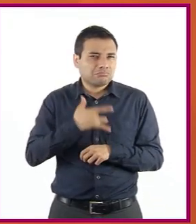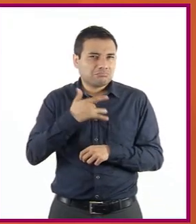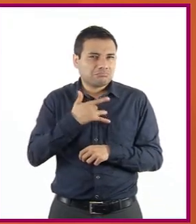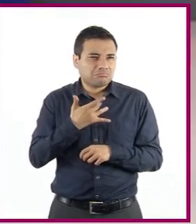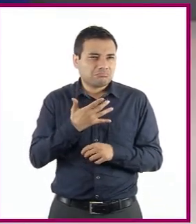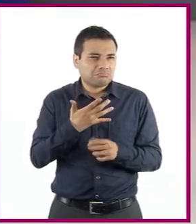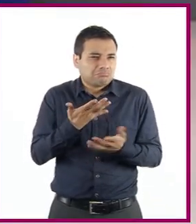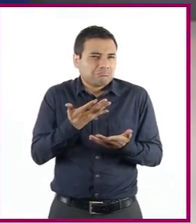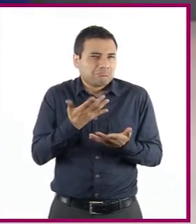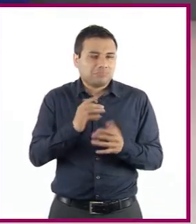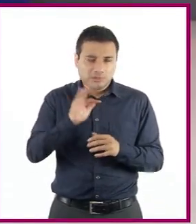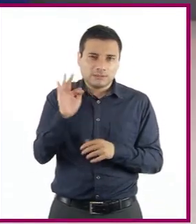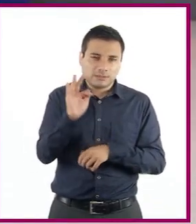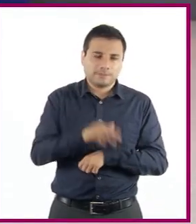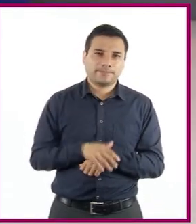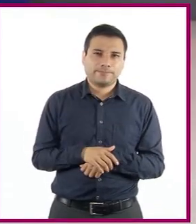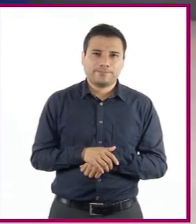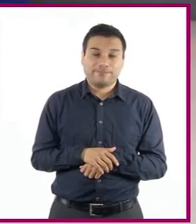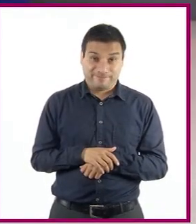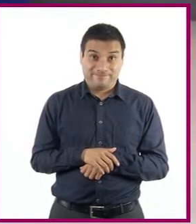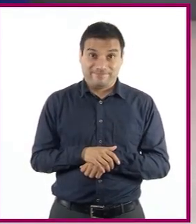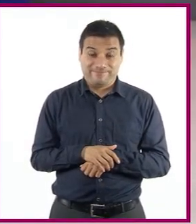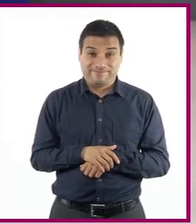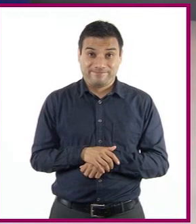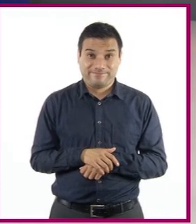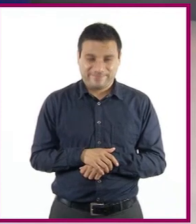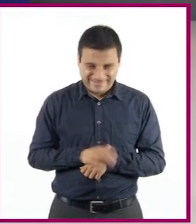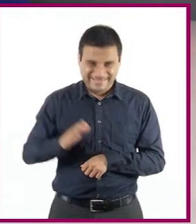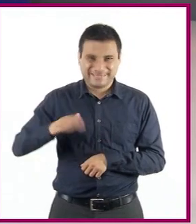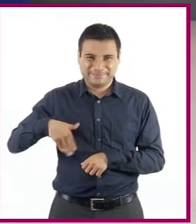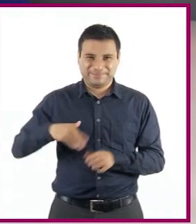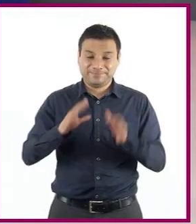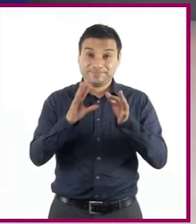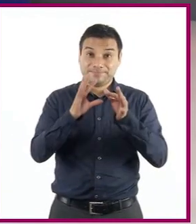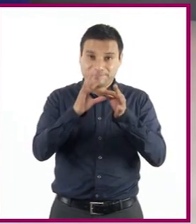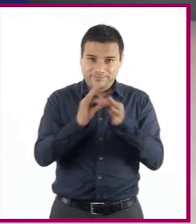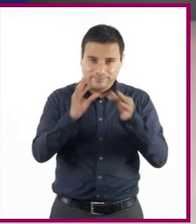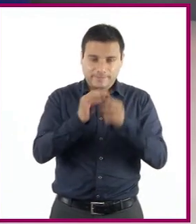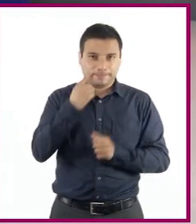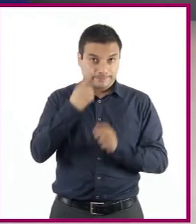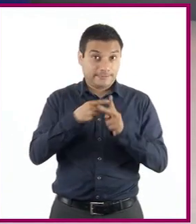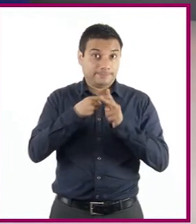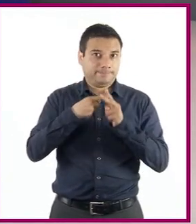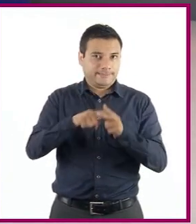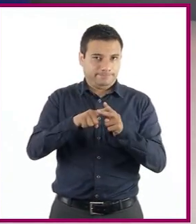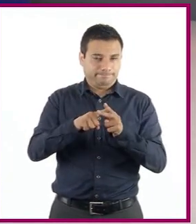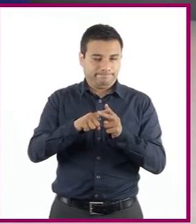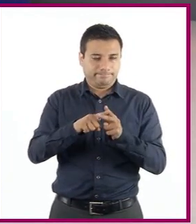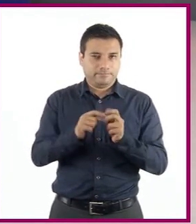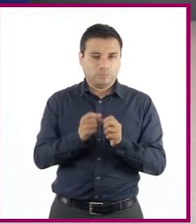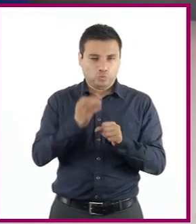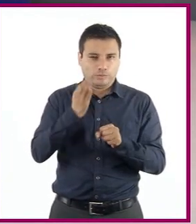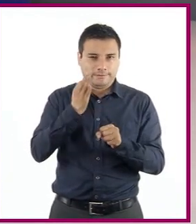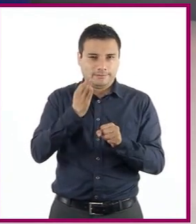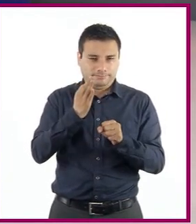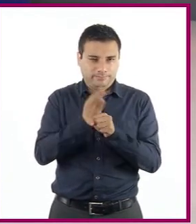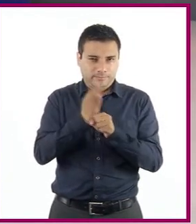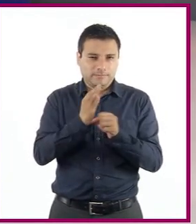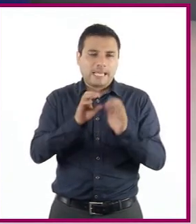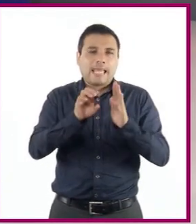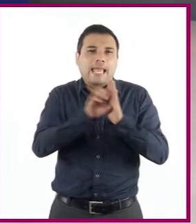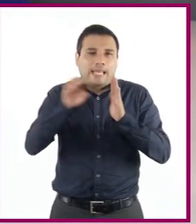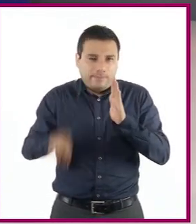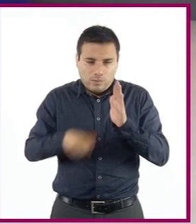queríamos. Después de haber compartido todo lo anterior, pongamos manos a la obra y veamos algunos ejemplos de